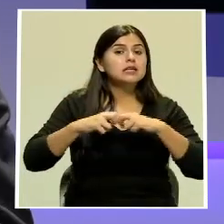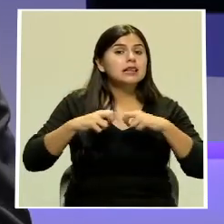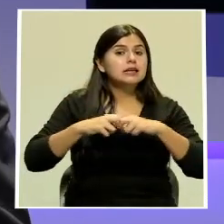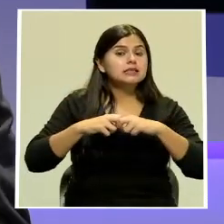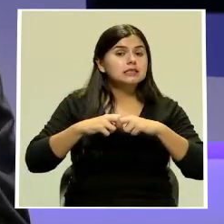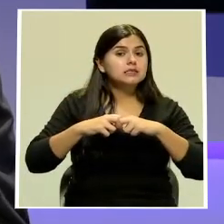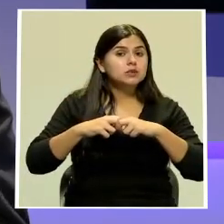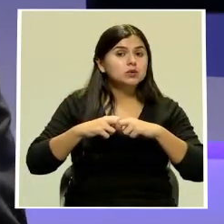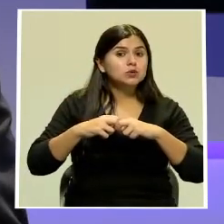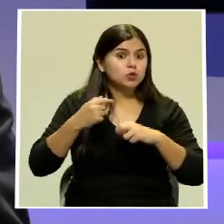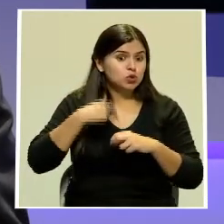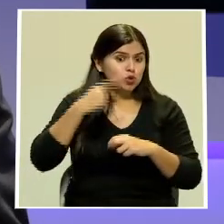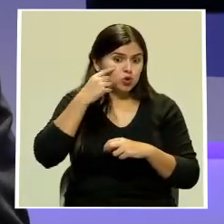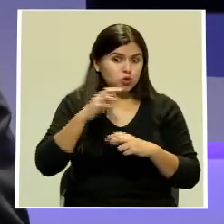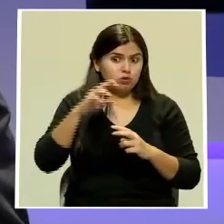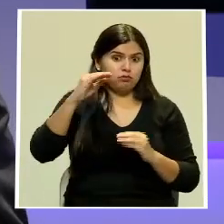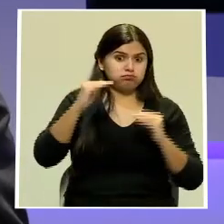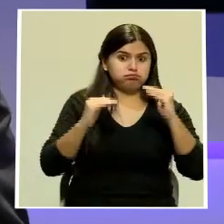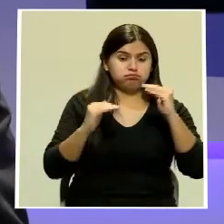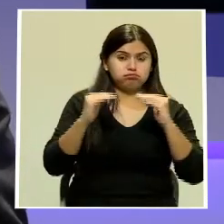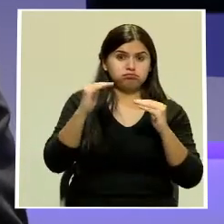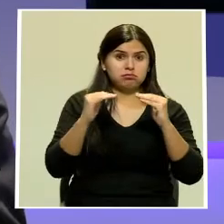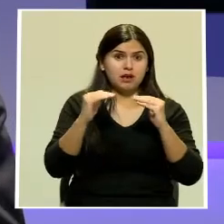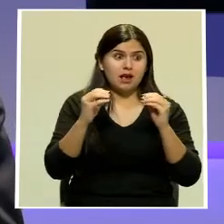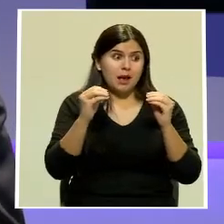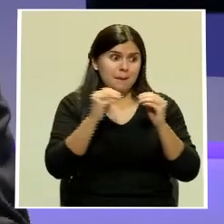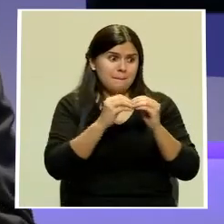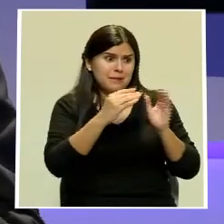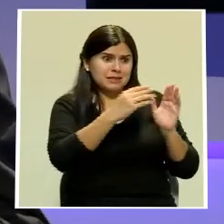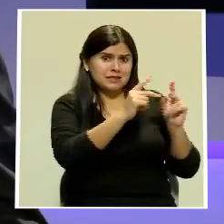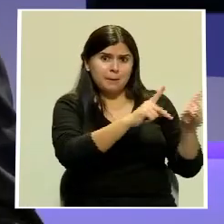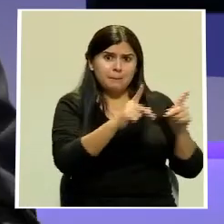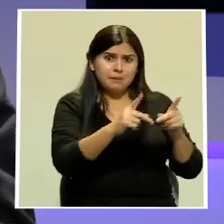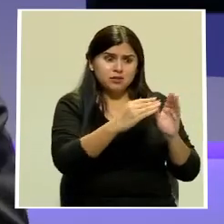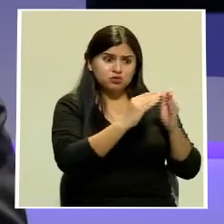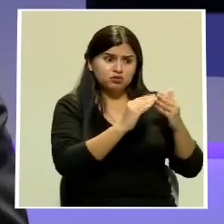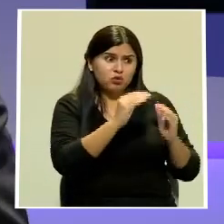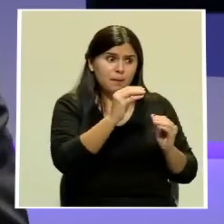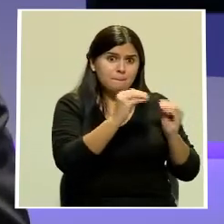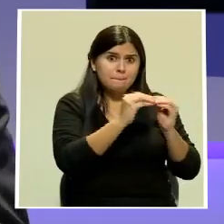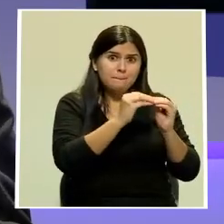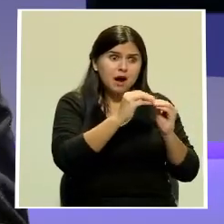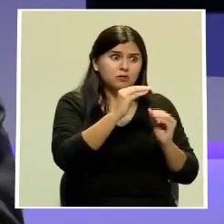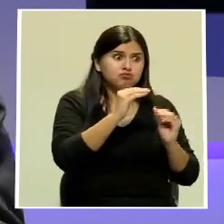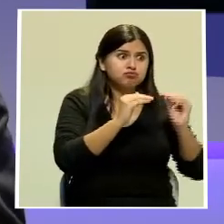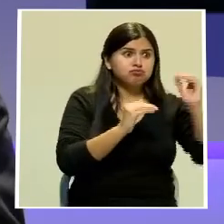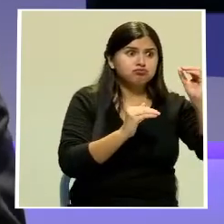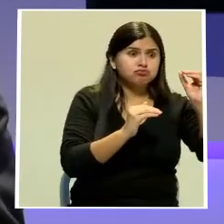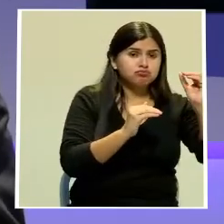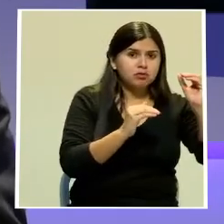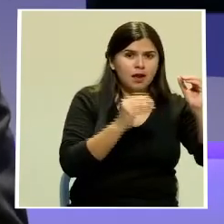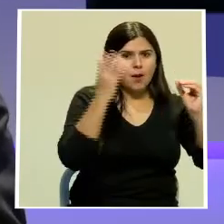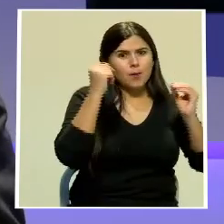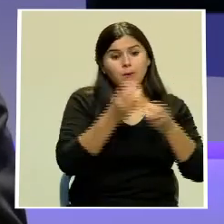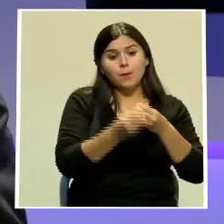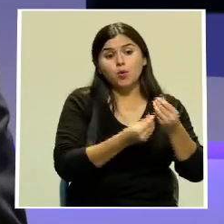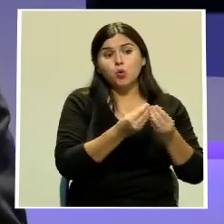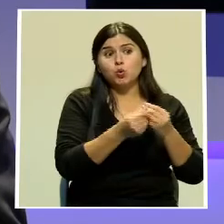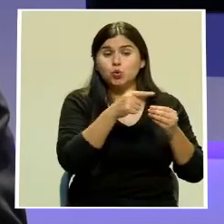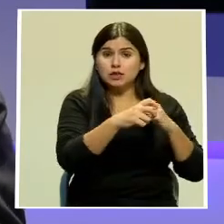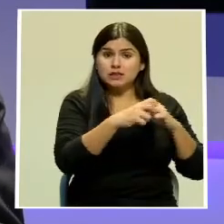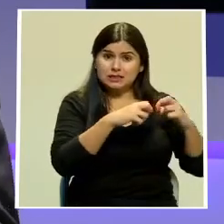una disparidad ahí que le está sobrecargando más a la ciudadanía, porque los productores, digamos, de esa energía tienen que pagar